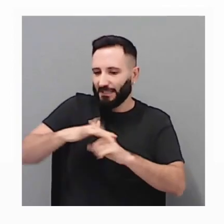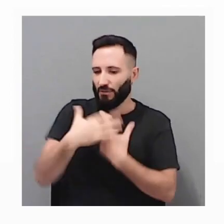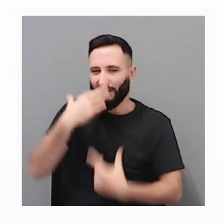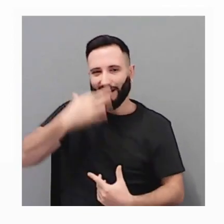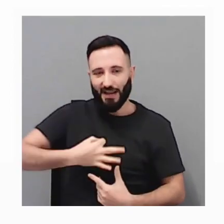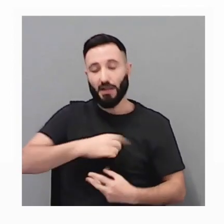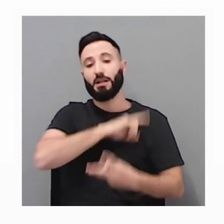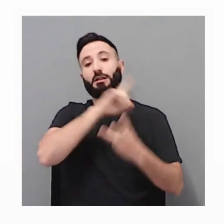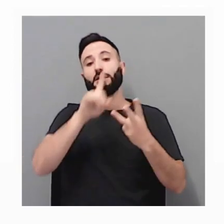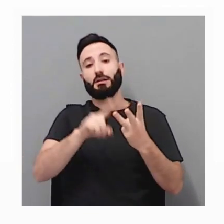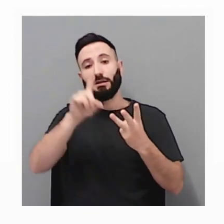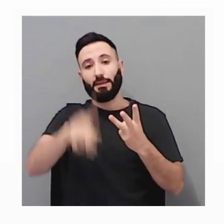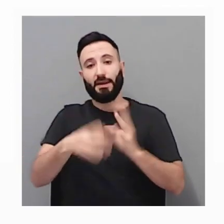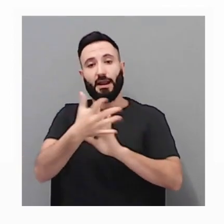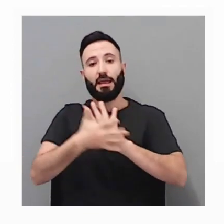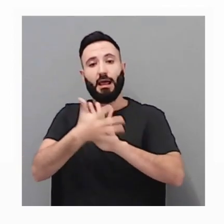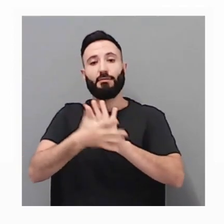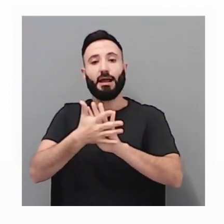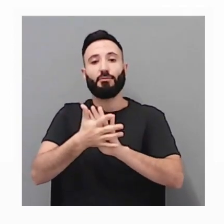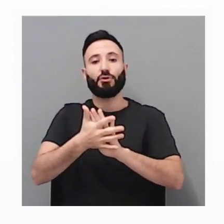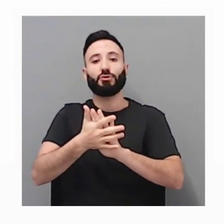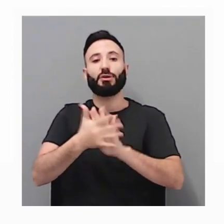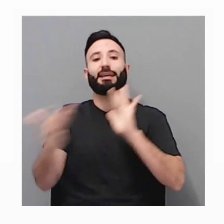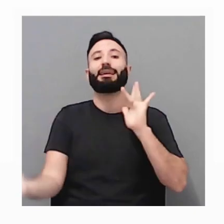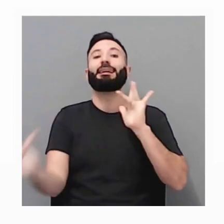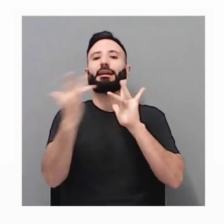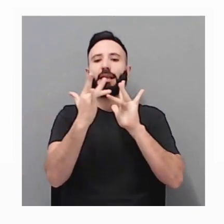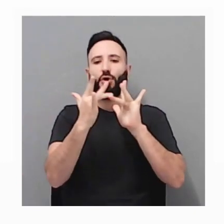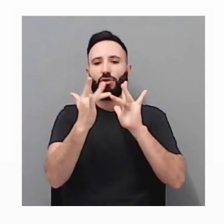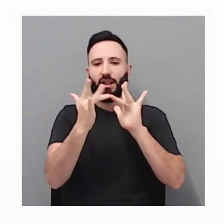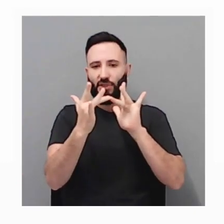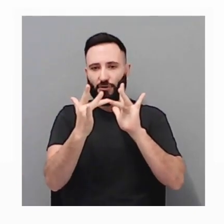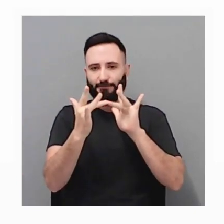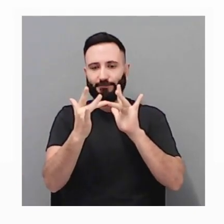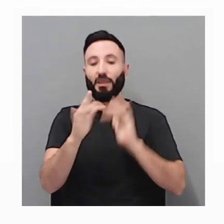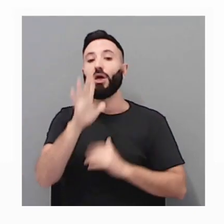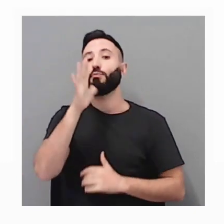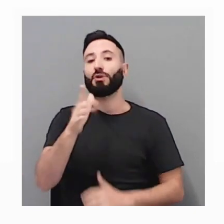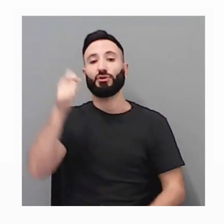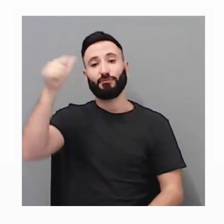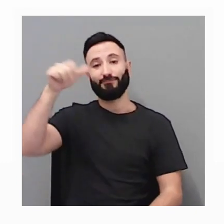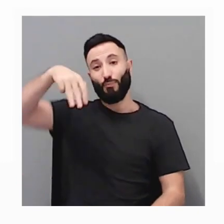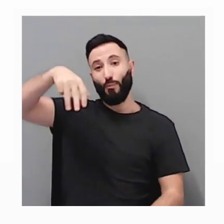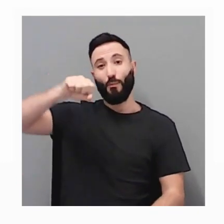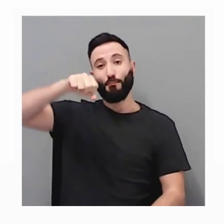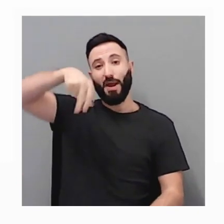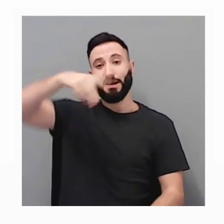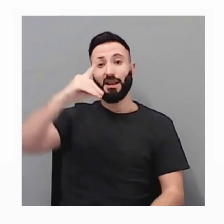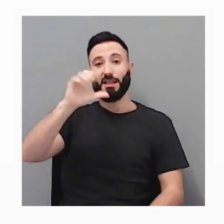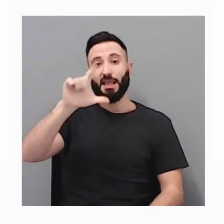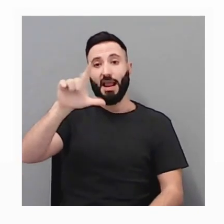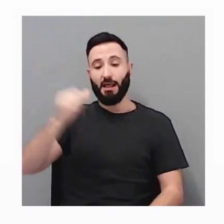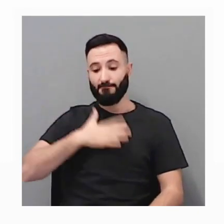hablamos también en esto de reconciliación. Es por eso que Mandela es también mucho importante para